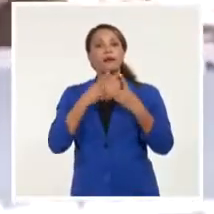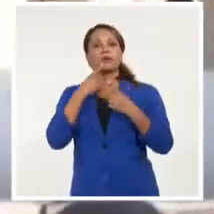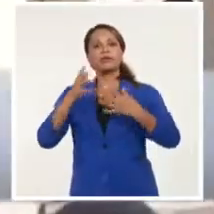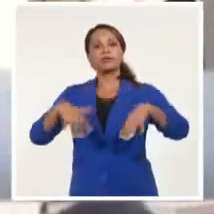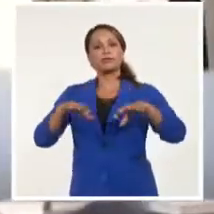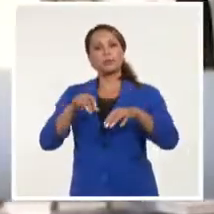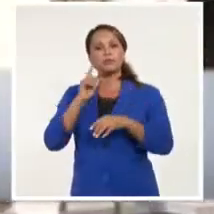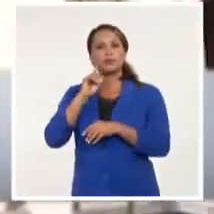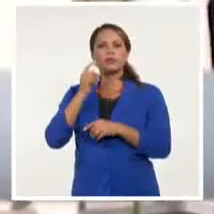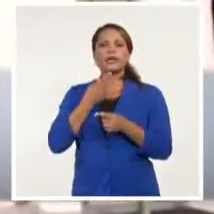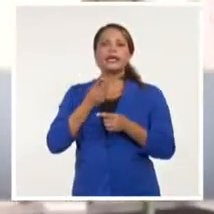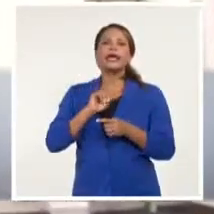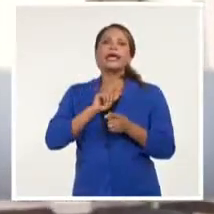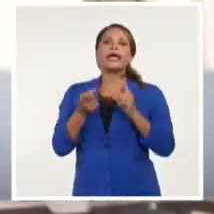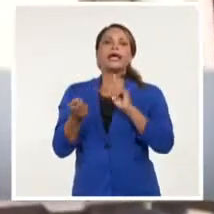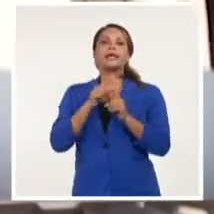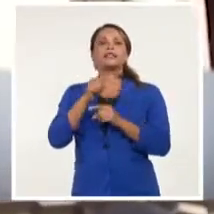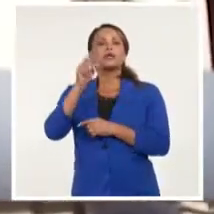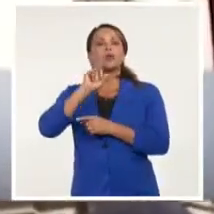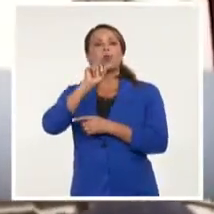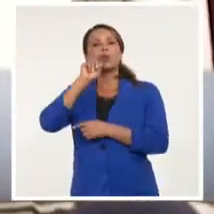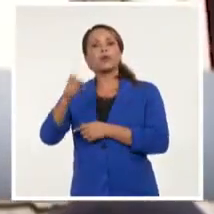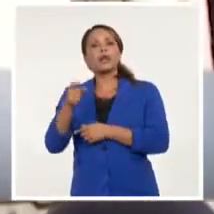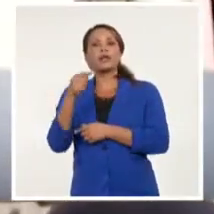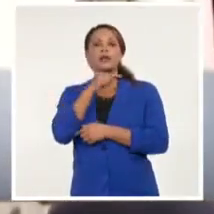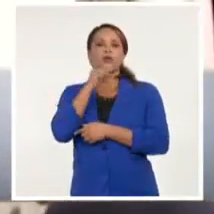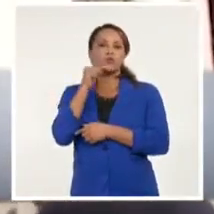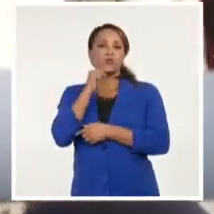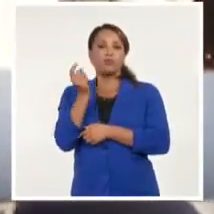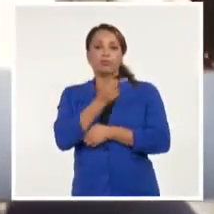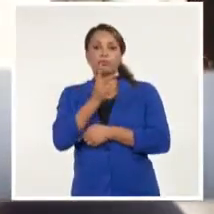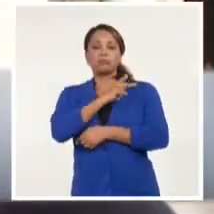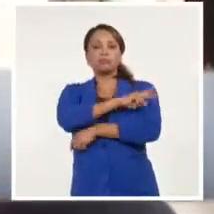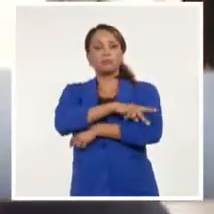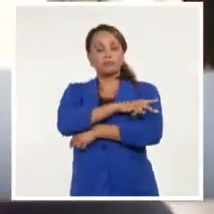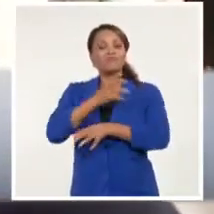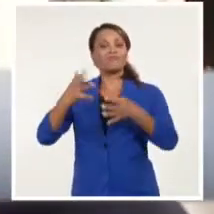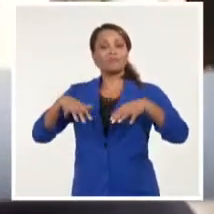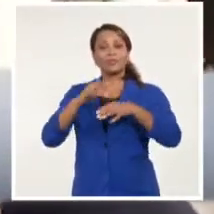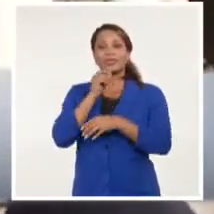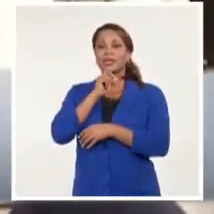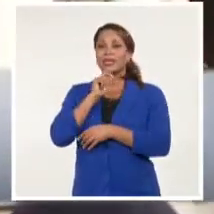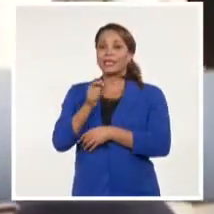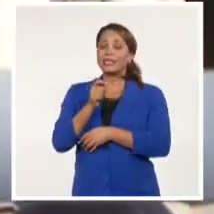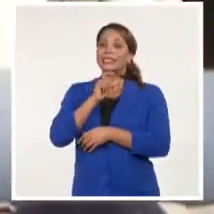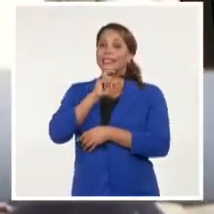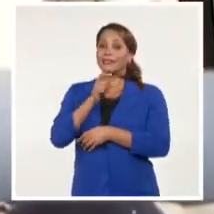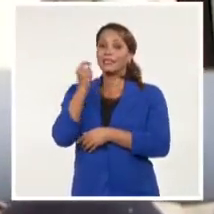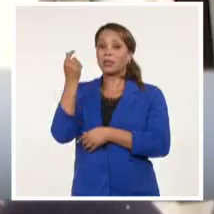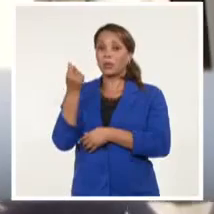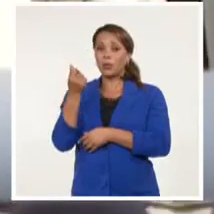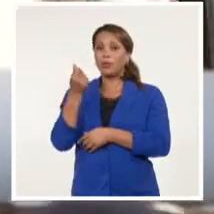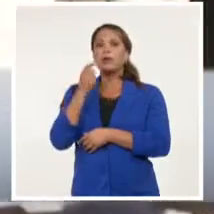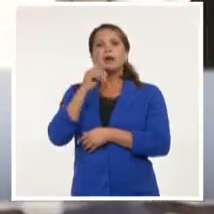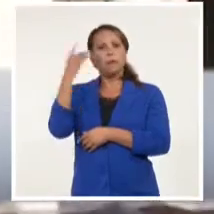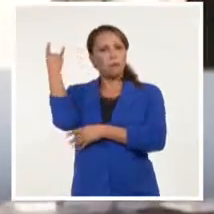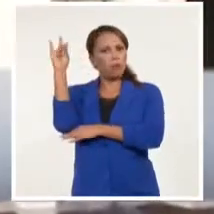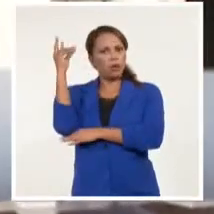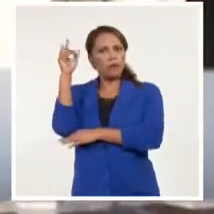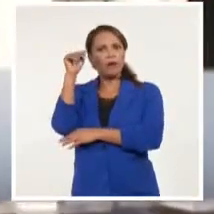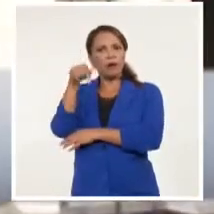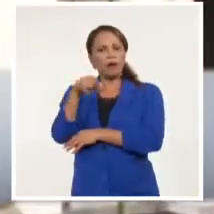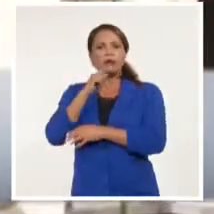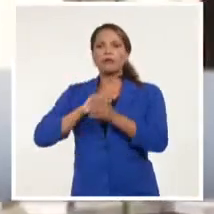crisis bélica entre Ucrania y Rusia, y a pesar de todo el contexto de crisis económica que ha marcado todo ese tema, Bolivia está repuntando